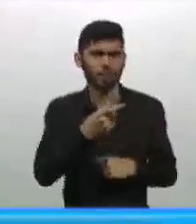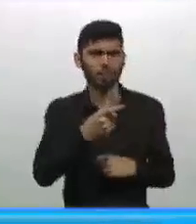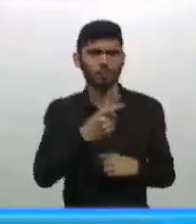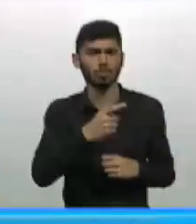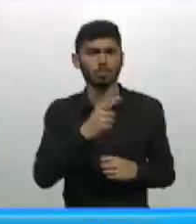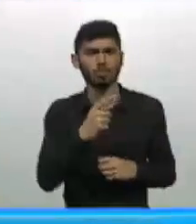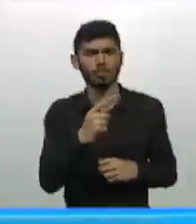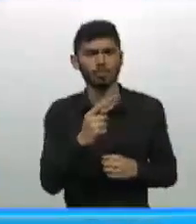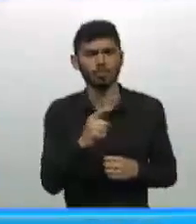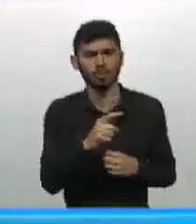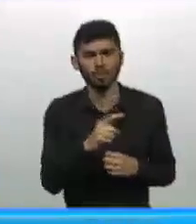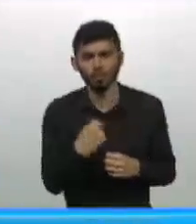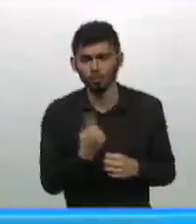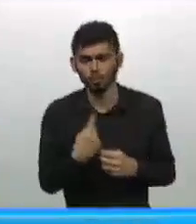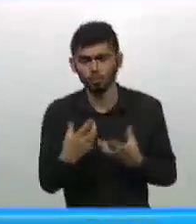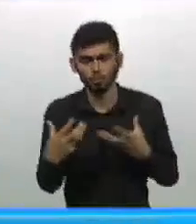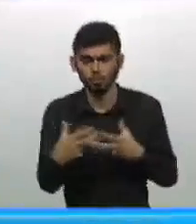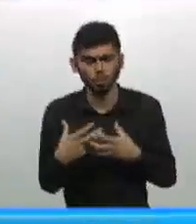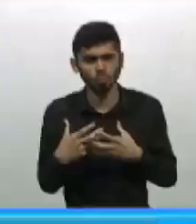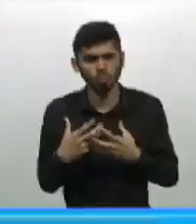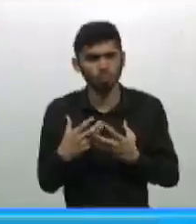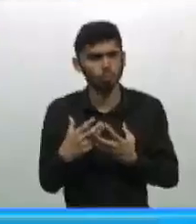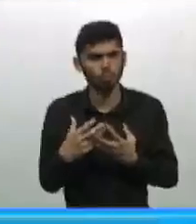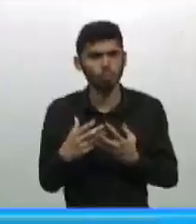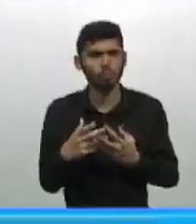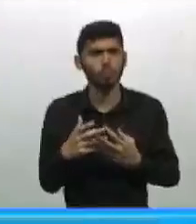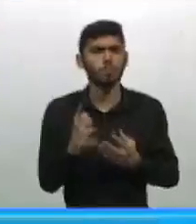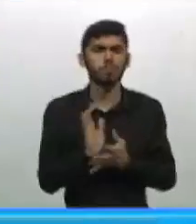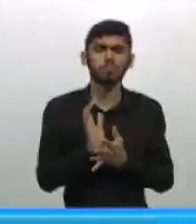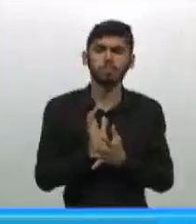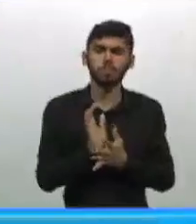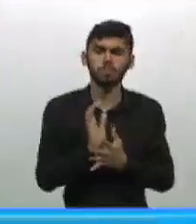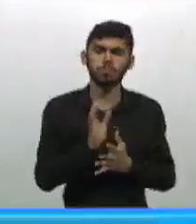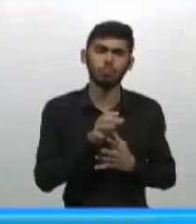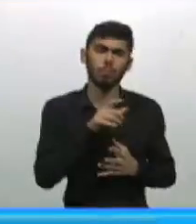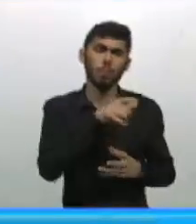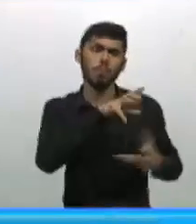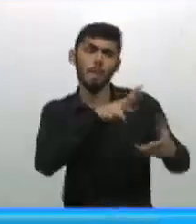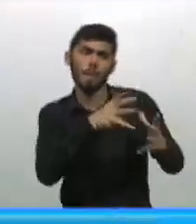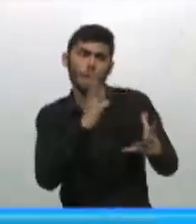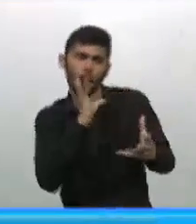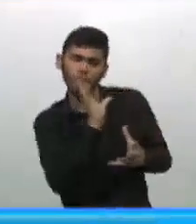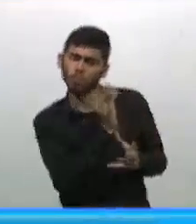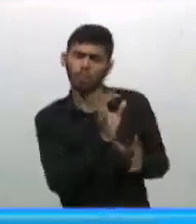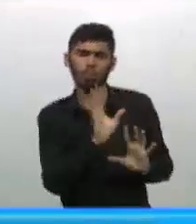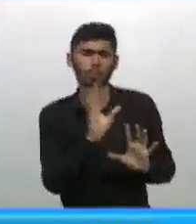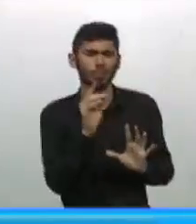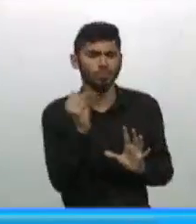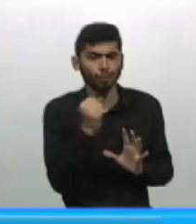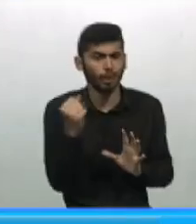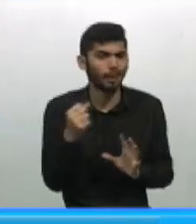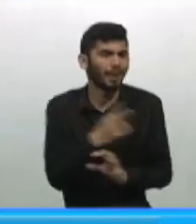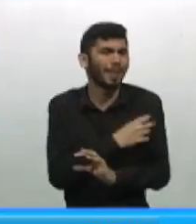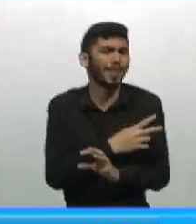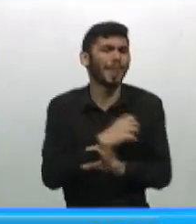parte eh tratar de de dejar de preocuparnos tanto en lo que hacen ellos y hacer un juego efectivo en defensa sobre